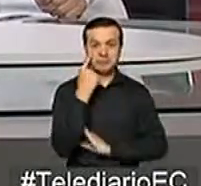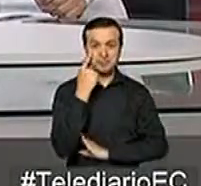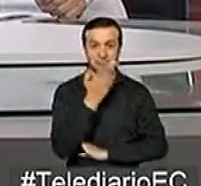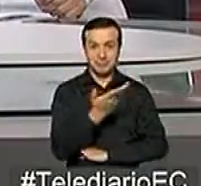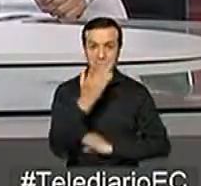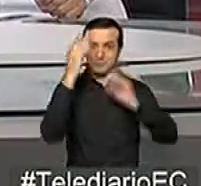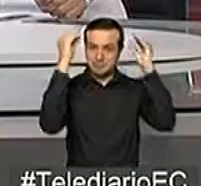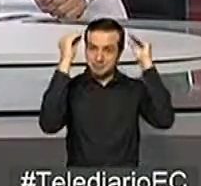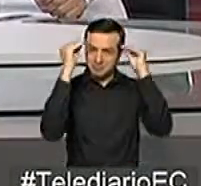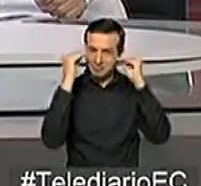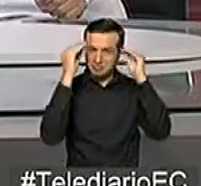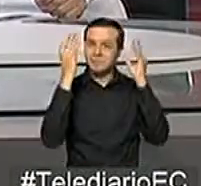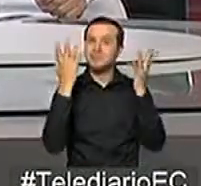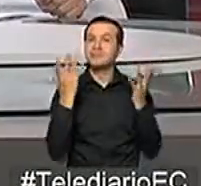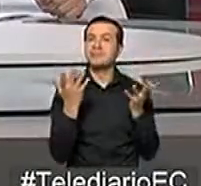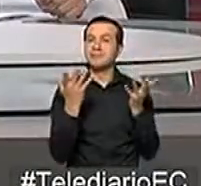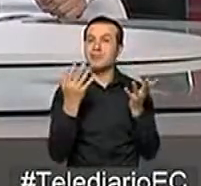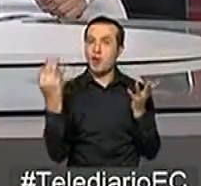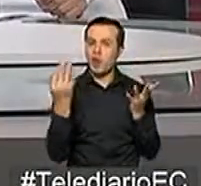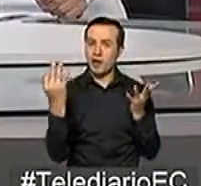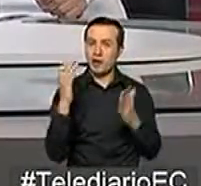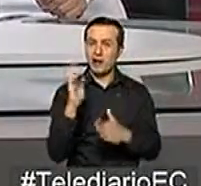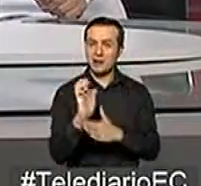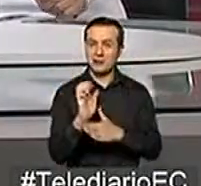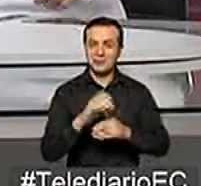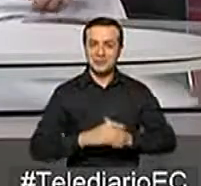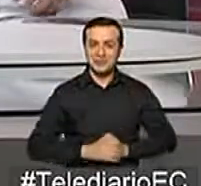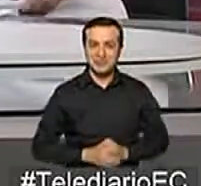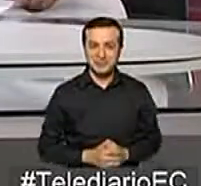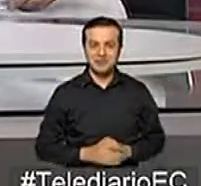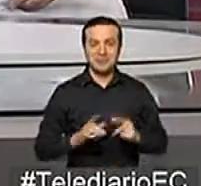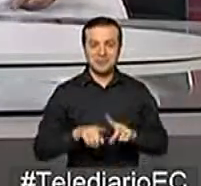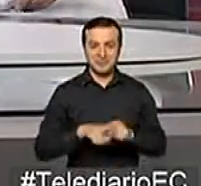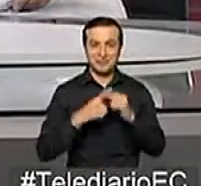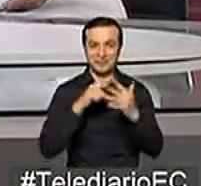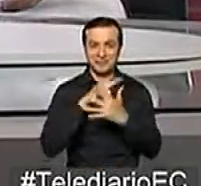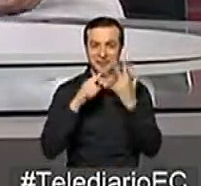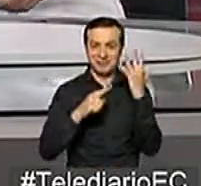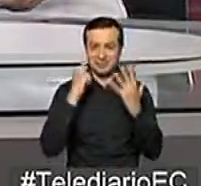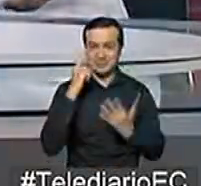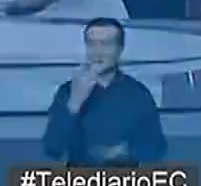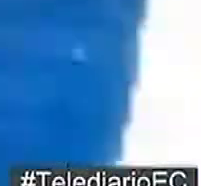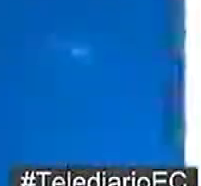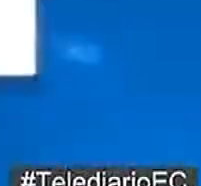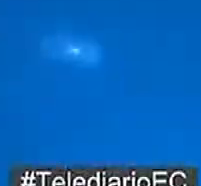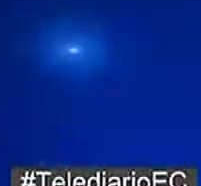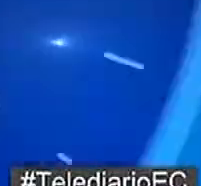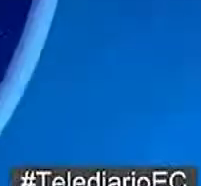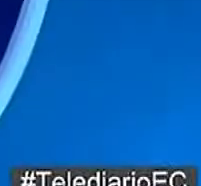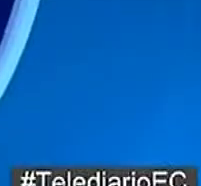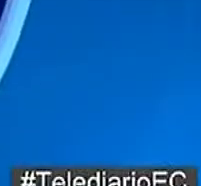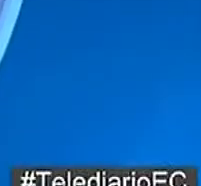sobre el sombrero de paja toquilla 100% ecuatoriano. Ahora revisamos los titulares.